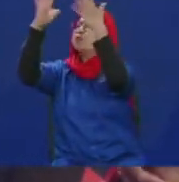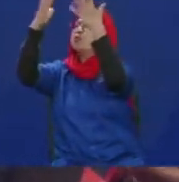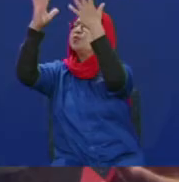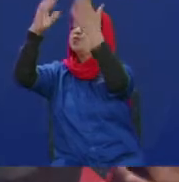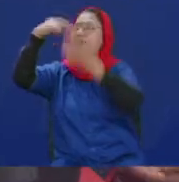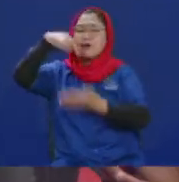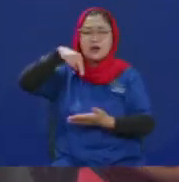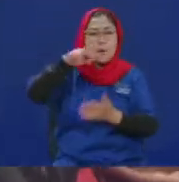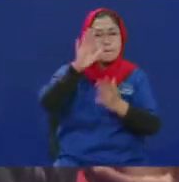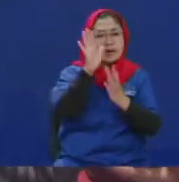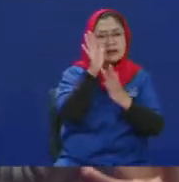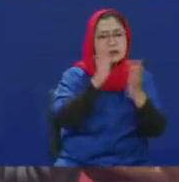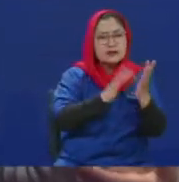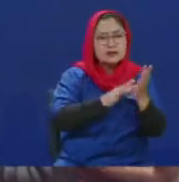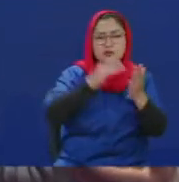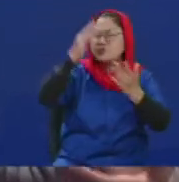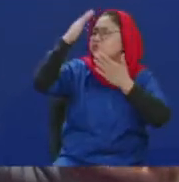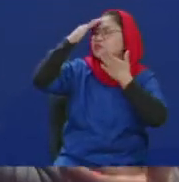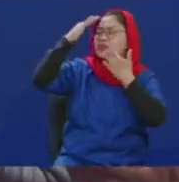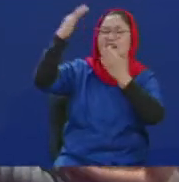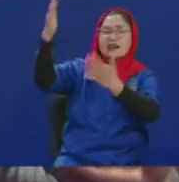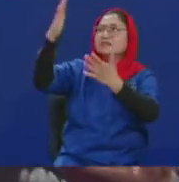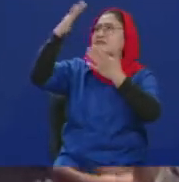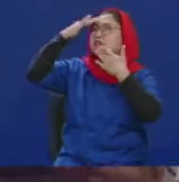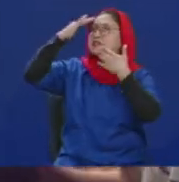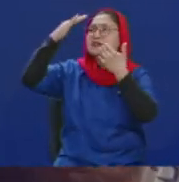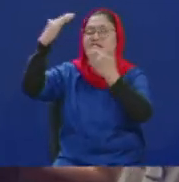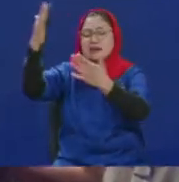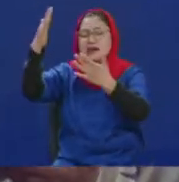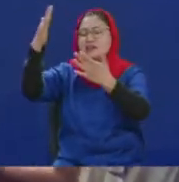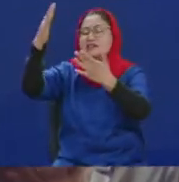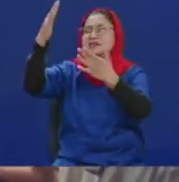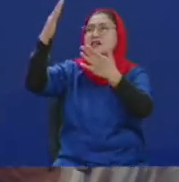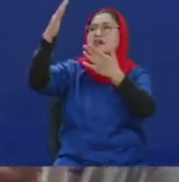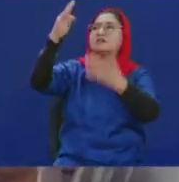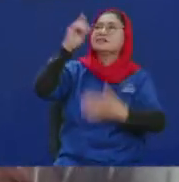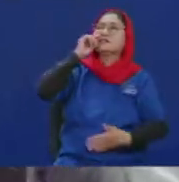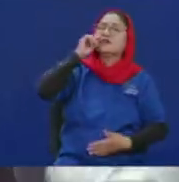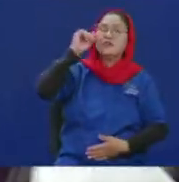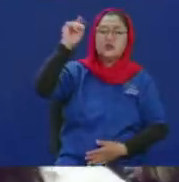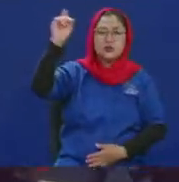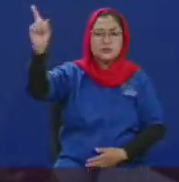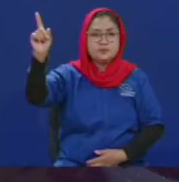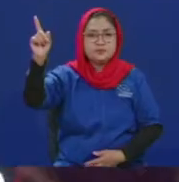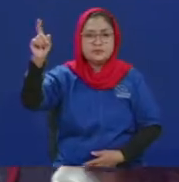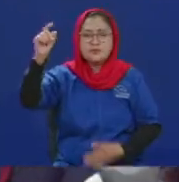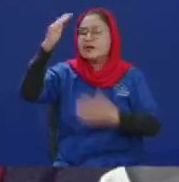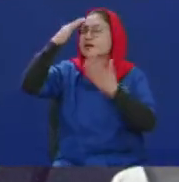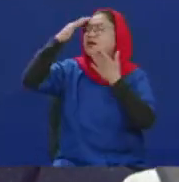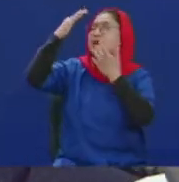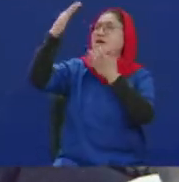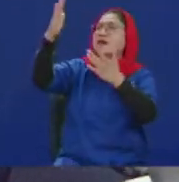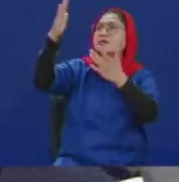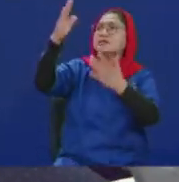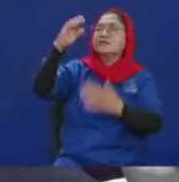Jesús. Gracias, amado Padre. Gracias, Padre Celestial. Gracias, Señor Jesús.